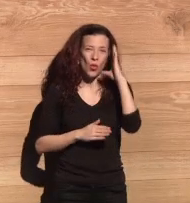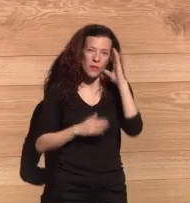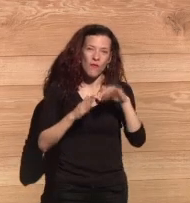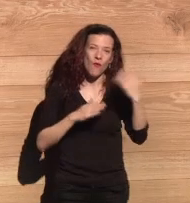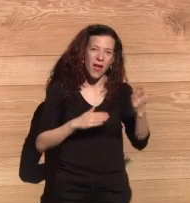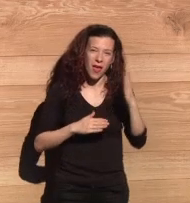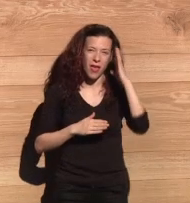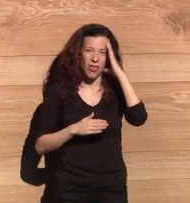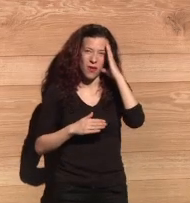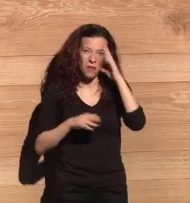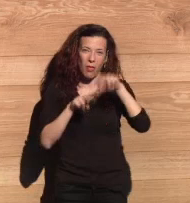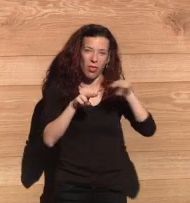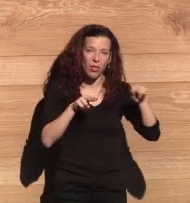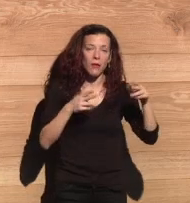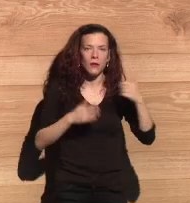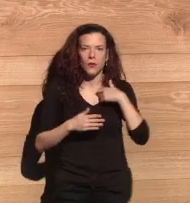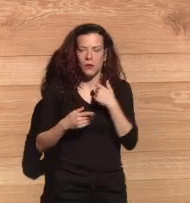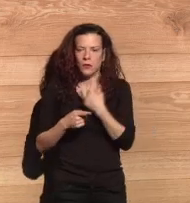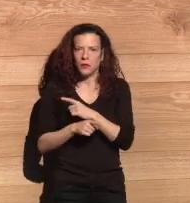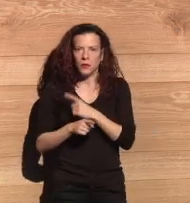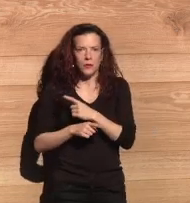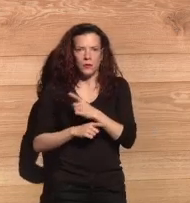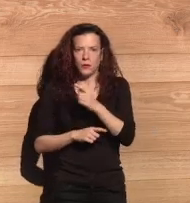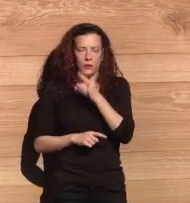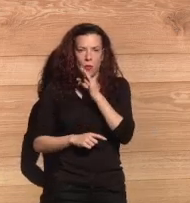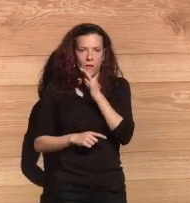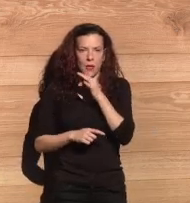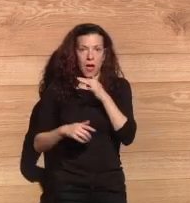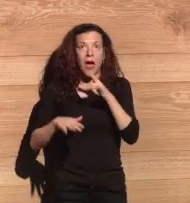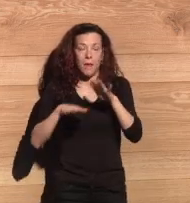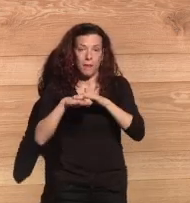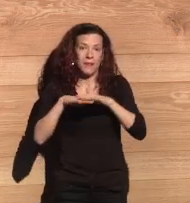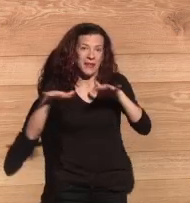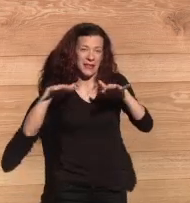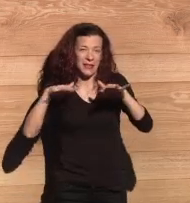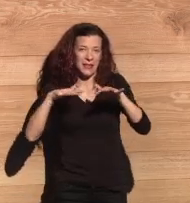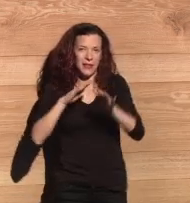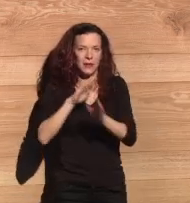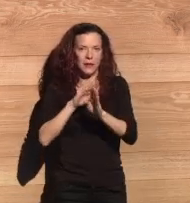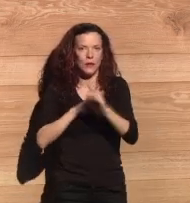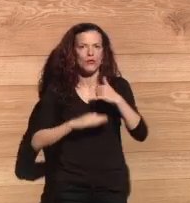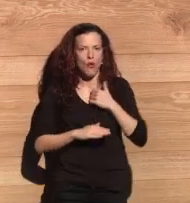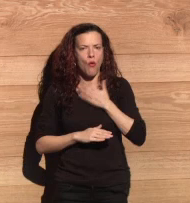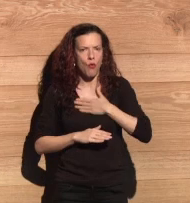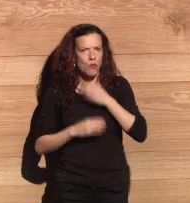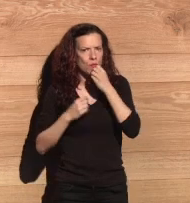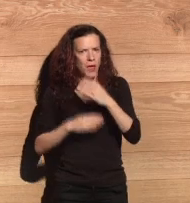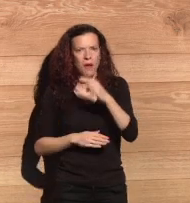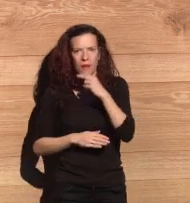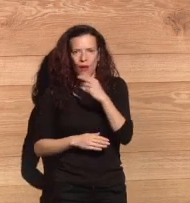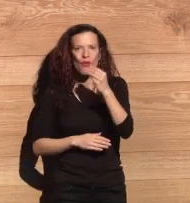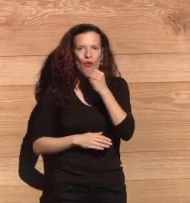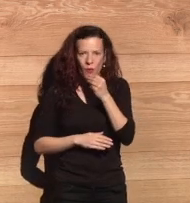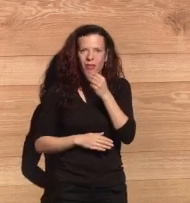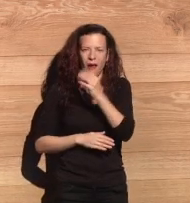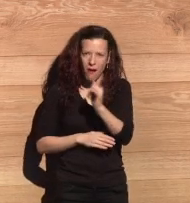afuera porque seguía temblando, ¿no? Y yo estaba ahí bien acomodada, tenía baño, tenía comida,